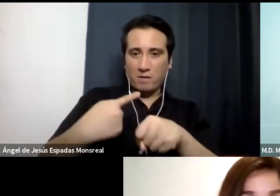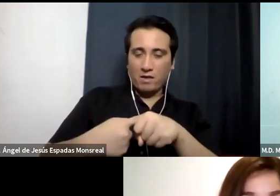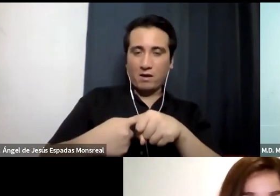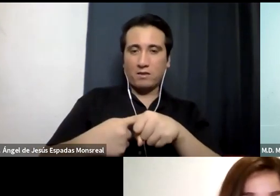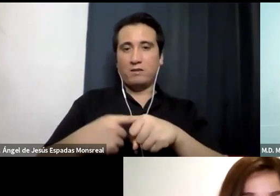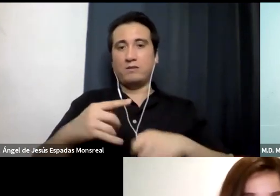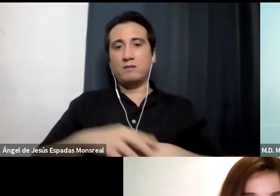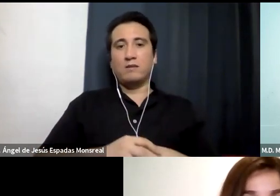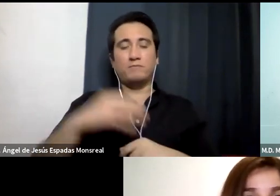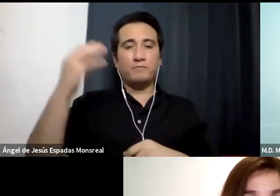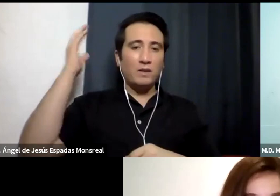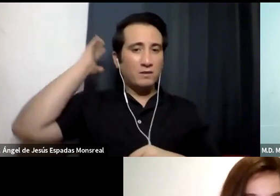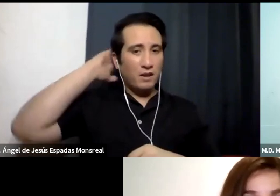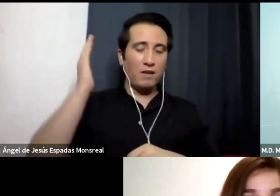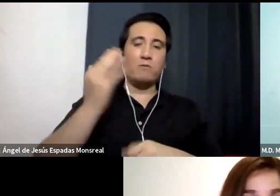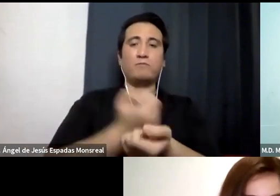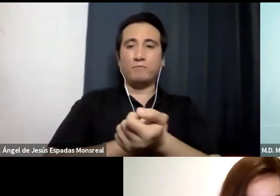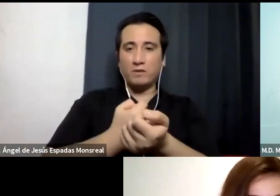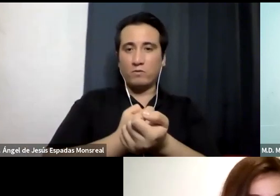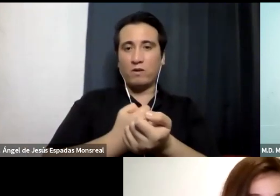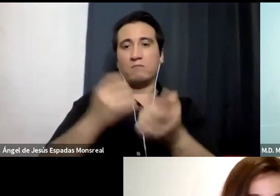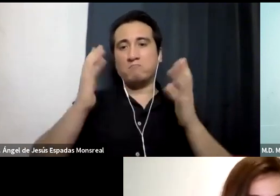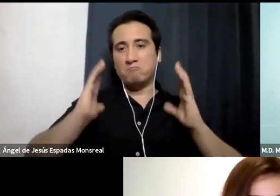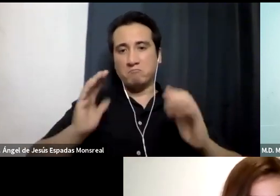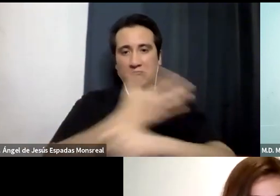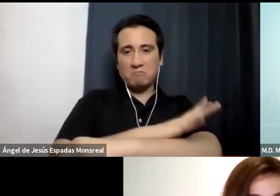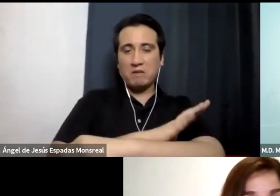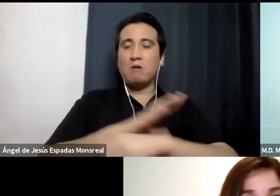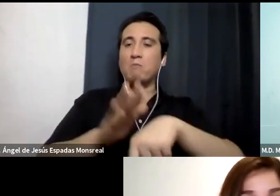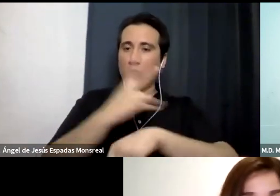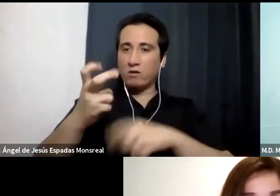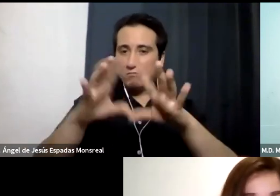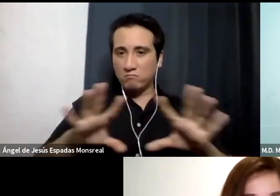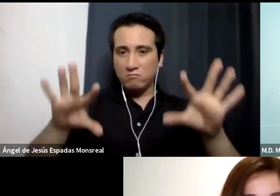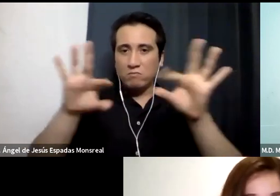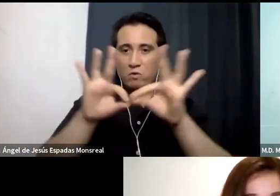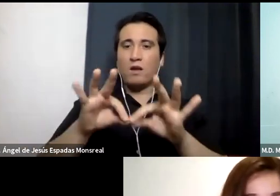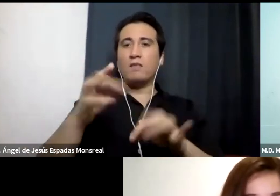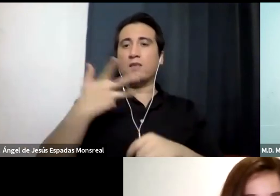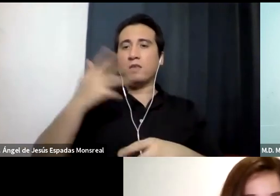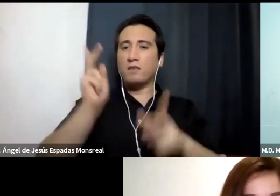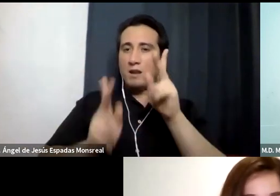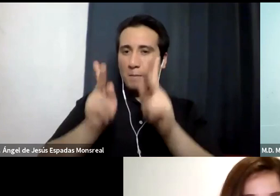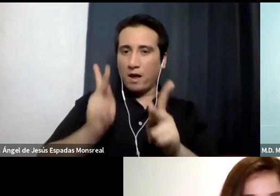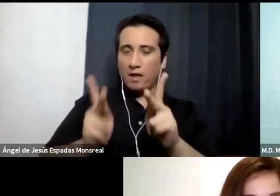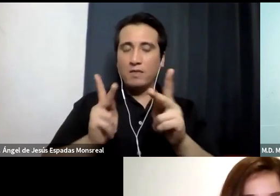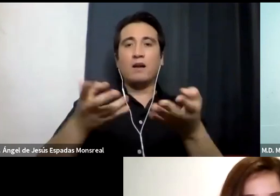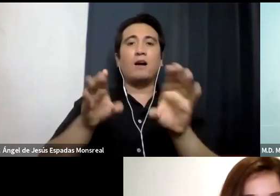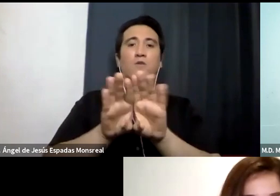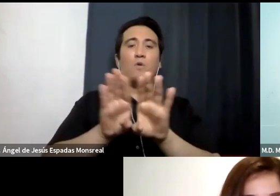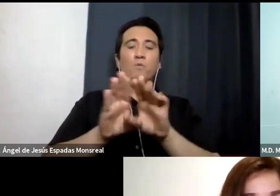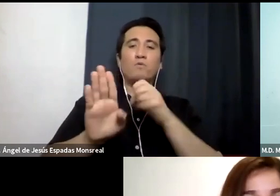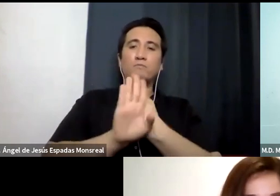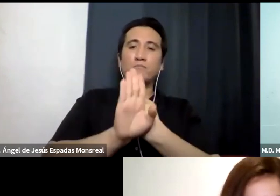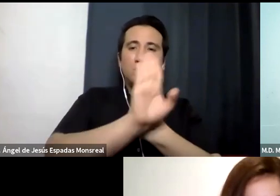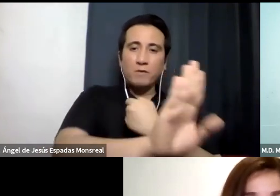o cerebrovascular. Entonces, pues por eso era muy importante tener esta plática como una medida de prevención